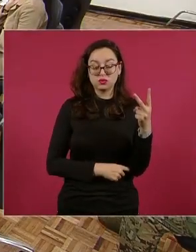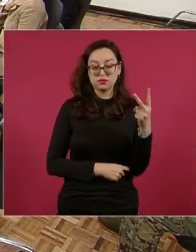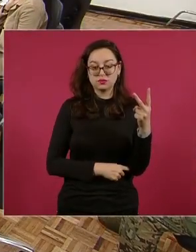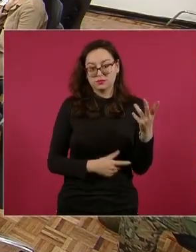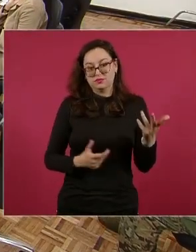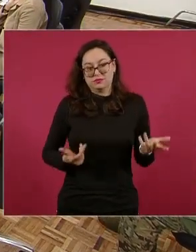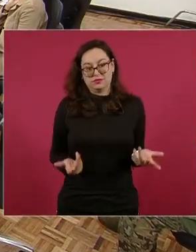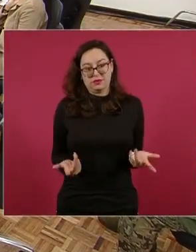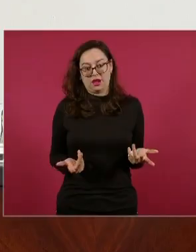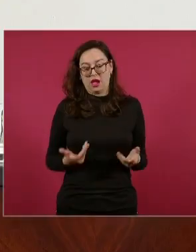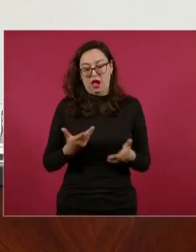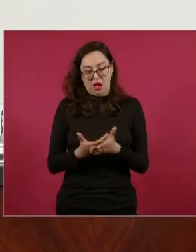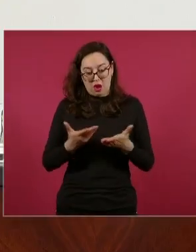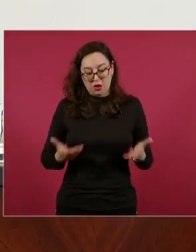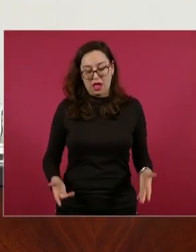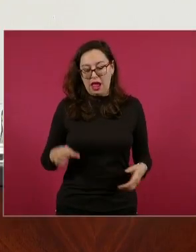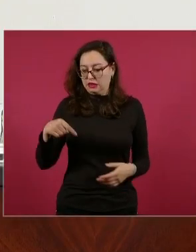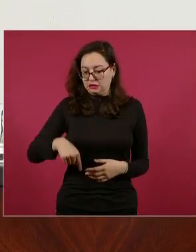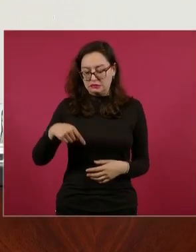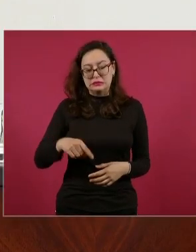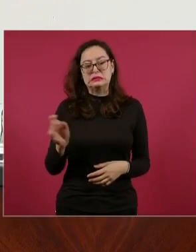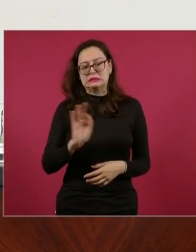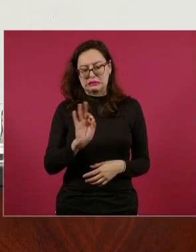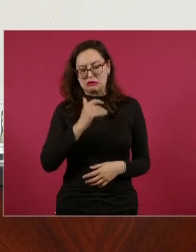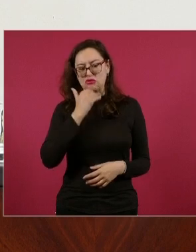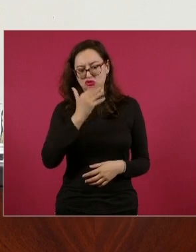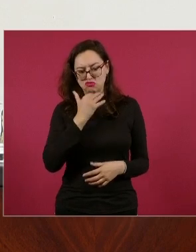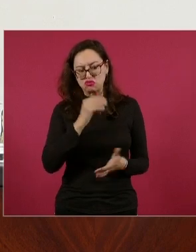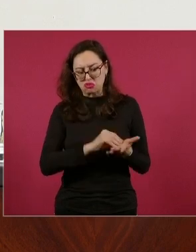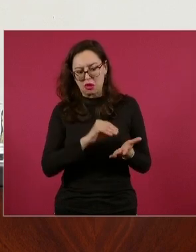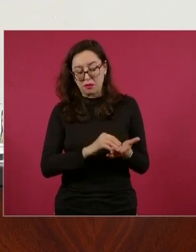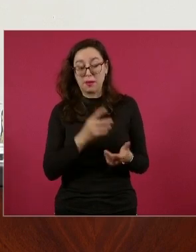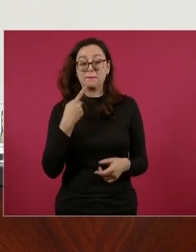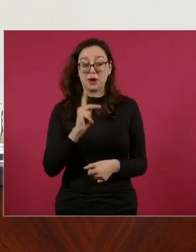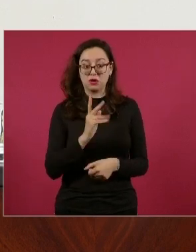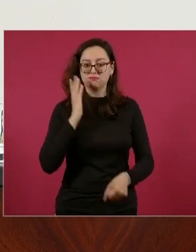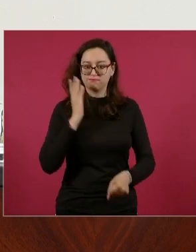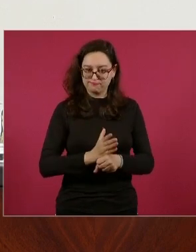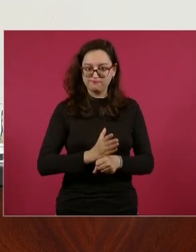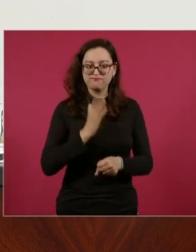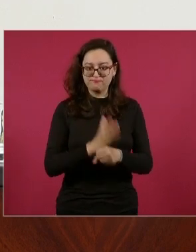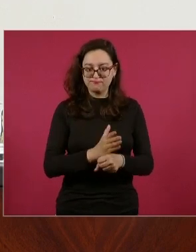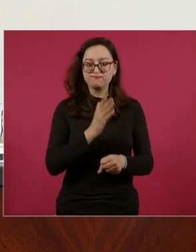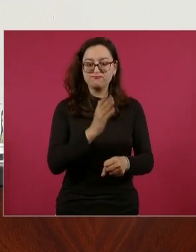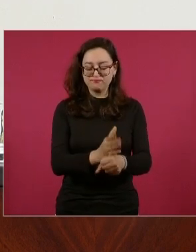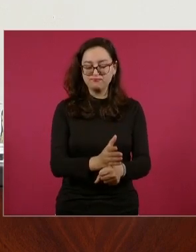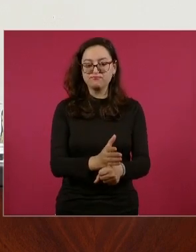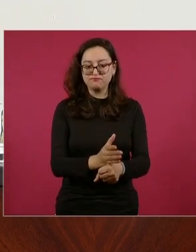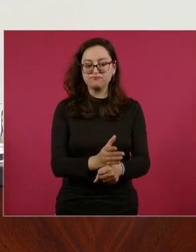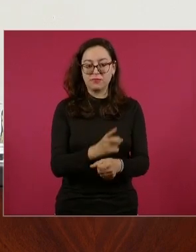Entonces nosotros tenemos que seguir limpiando de corrupción y que no haya impunidad para nadie.